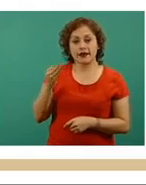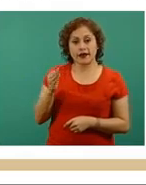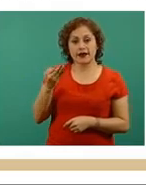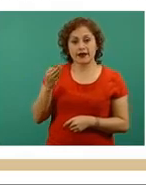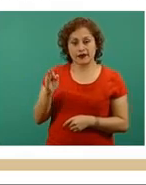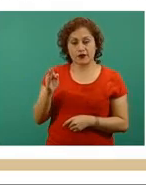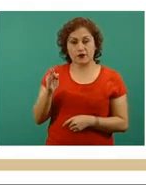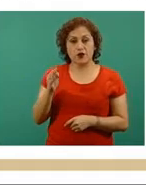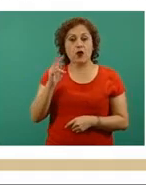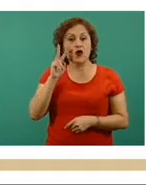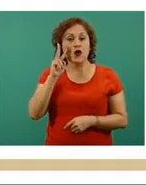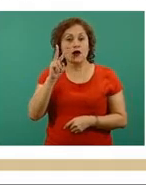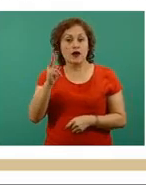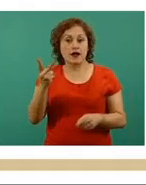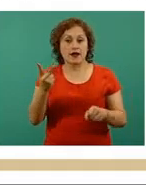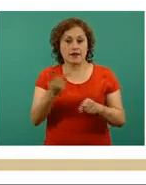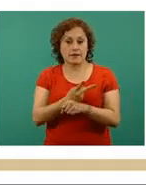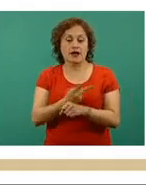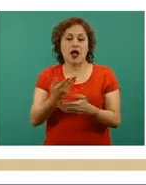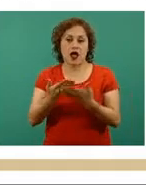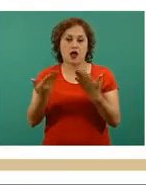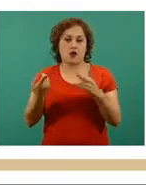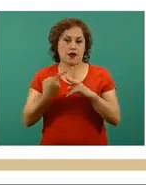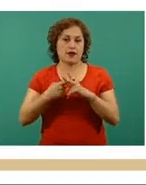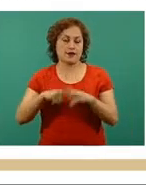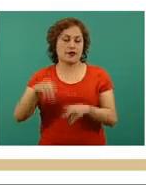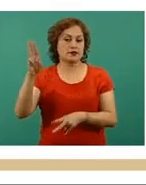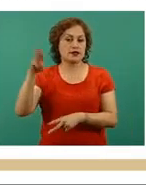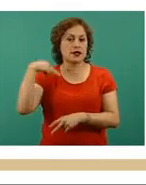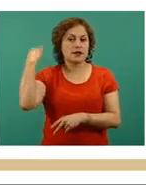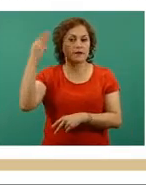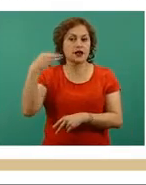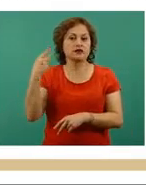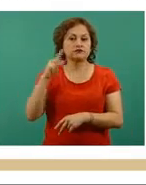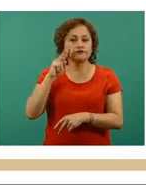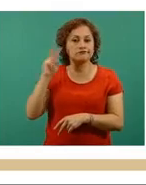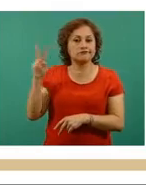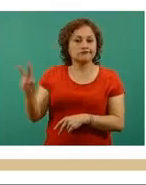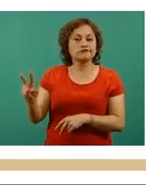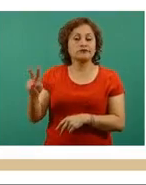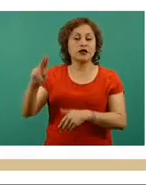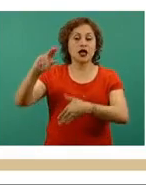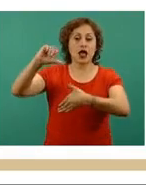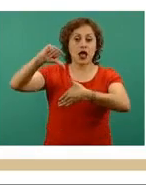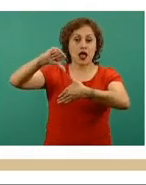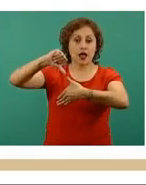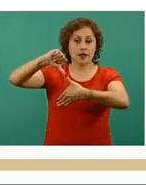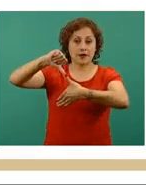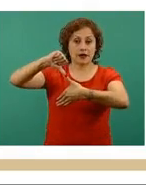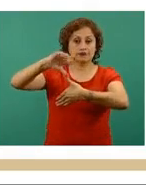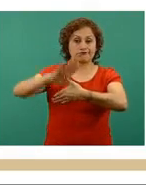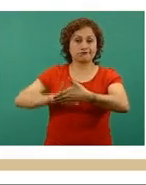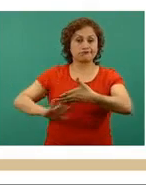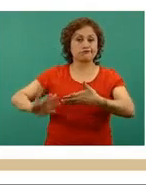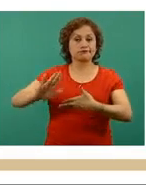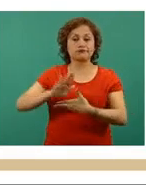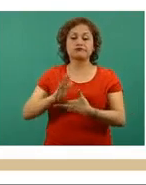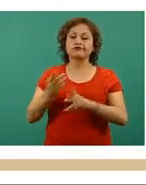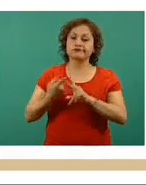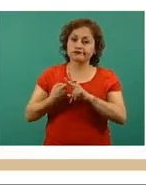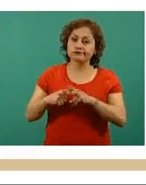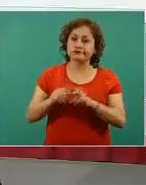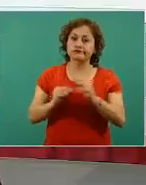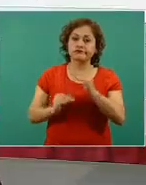finales e inicios de marzo, que empieza un incremento, ¿no?, en América del Sur. Sobre todo hemos identificado a países